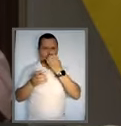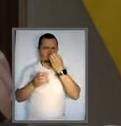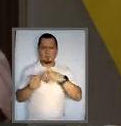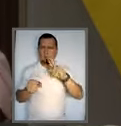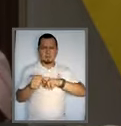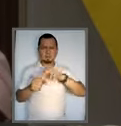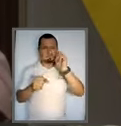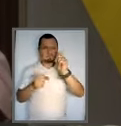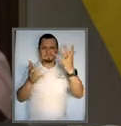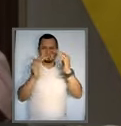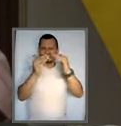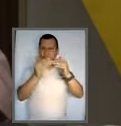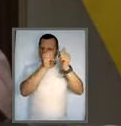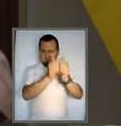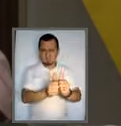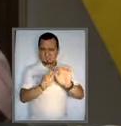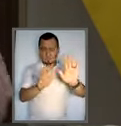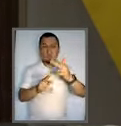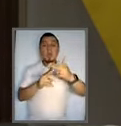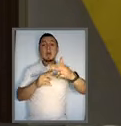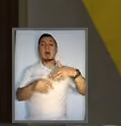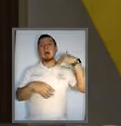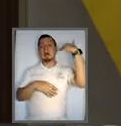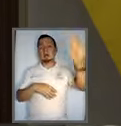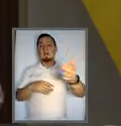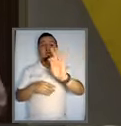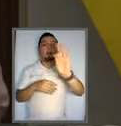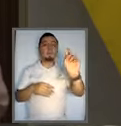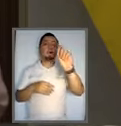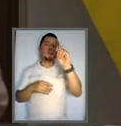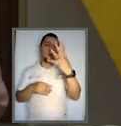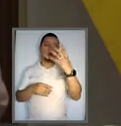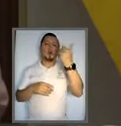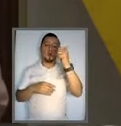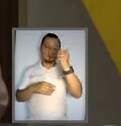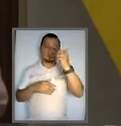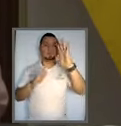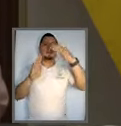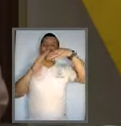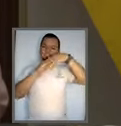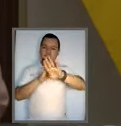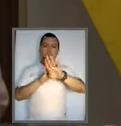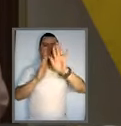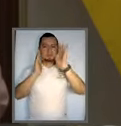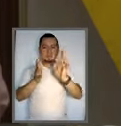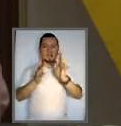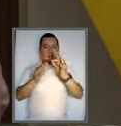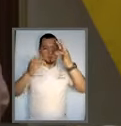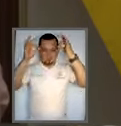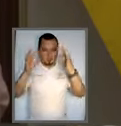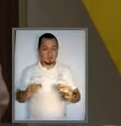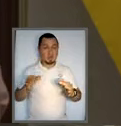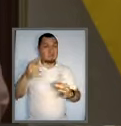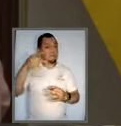que tenemos ya como fecha el 24 de agosto para arrancar el nuevo ciclo, pero